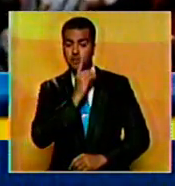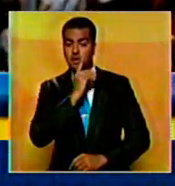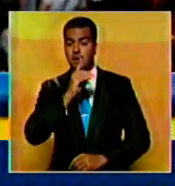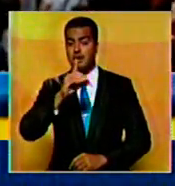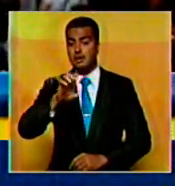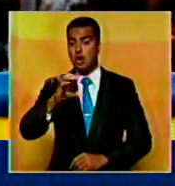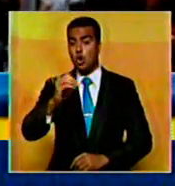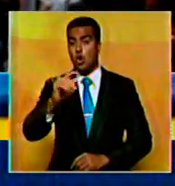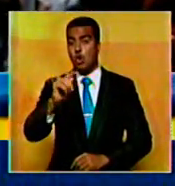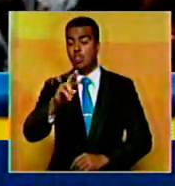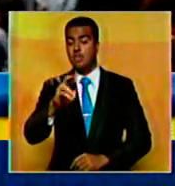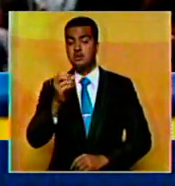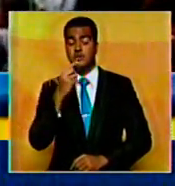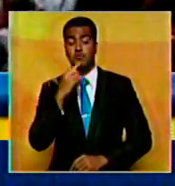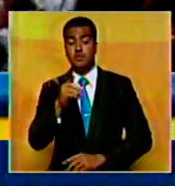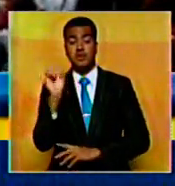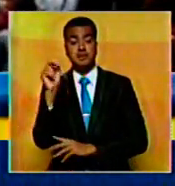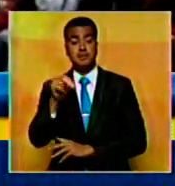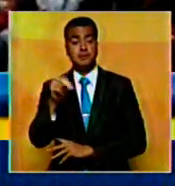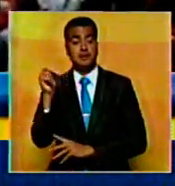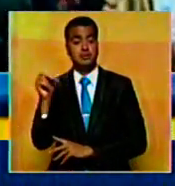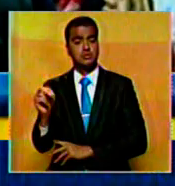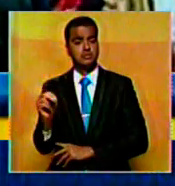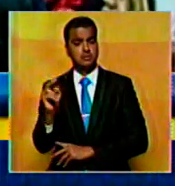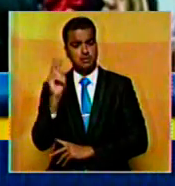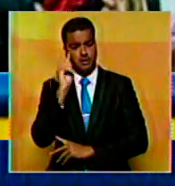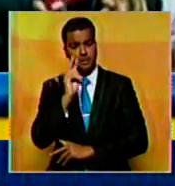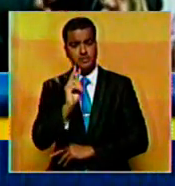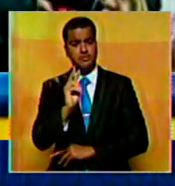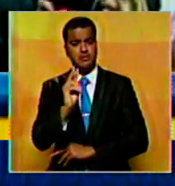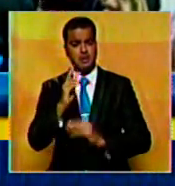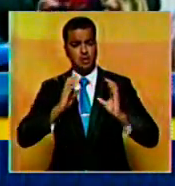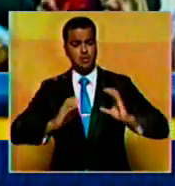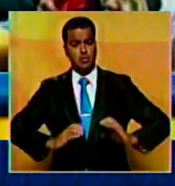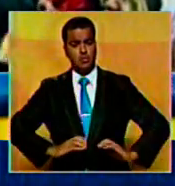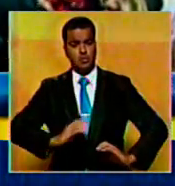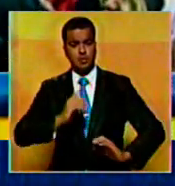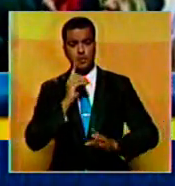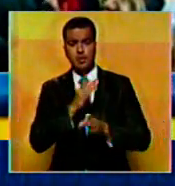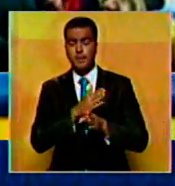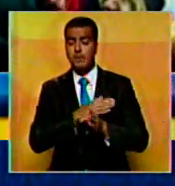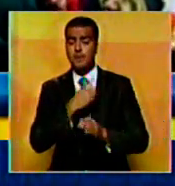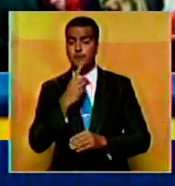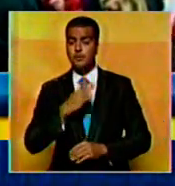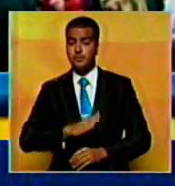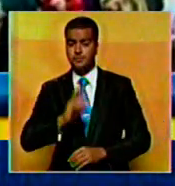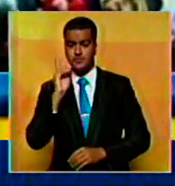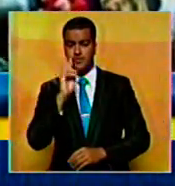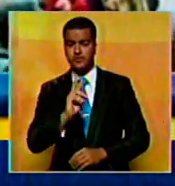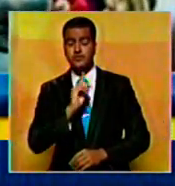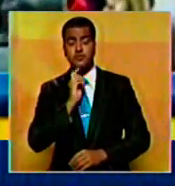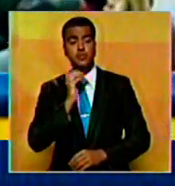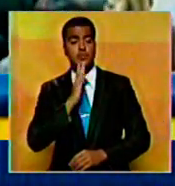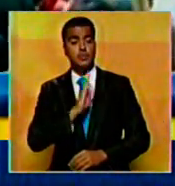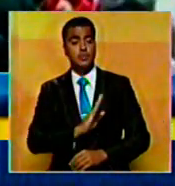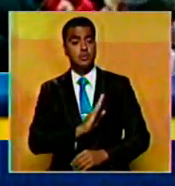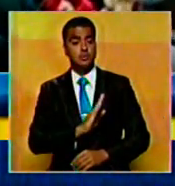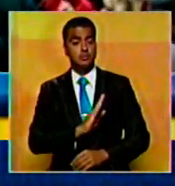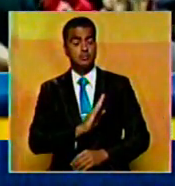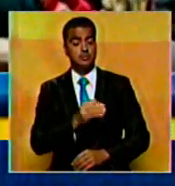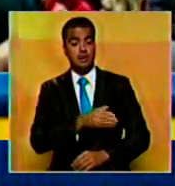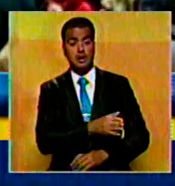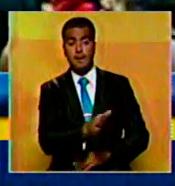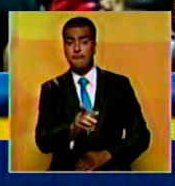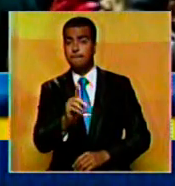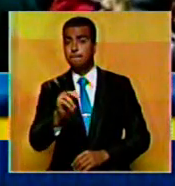fue trasladado hasta el Parlamento, donde se rinde homenaje póstumo. Otaiza fue localizado sin vida en Turgua y fue trasladado